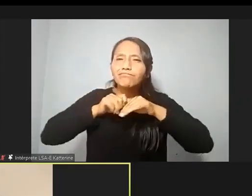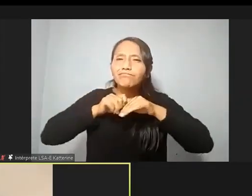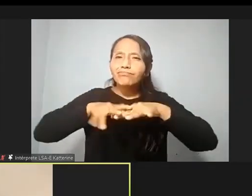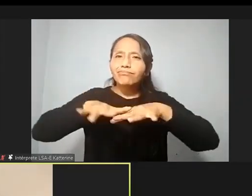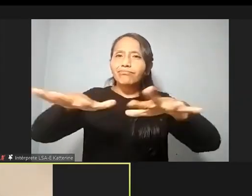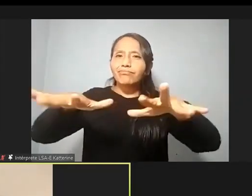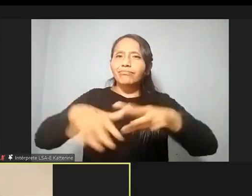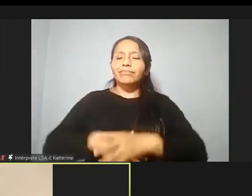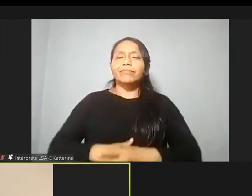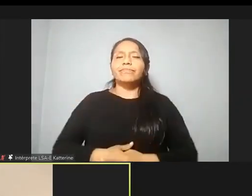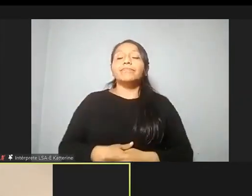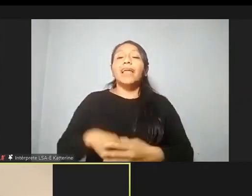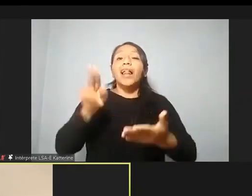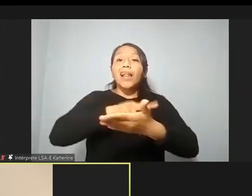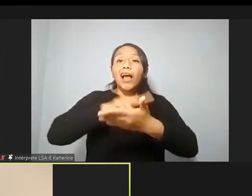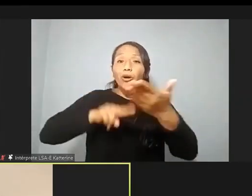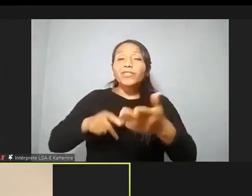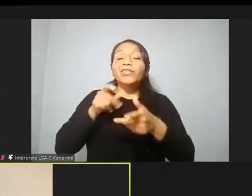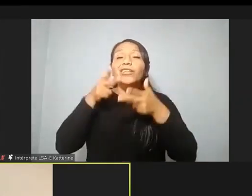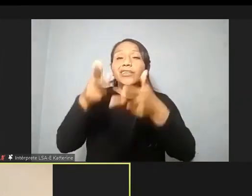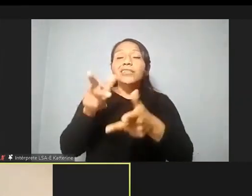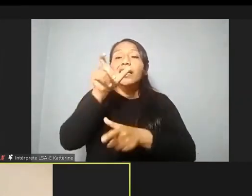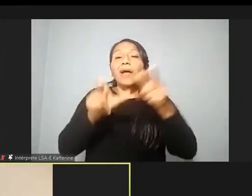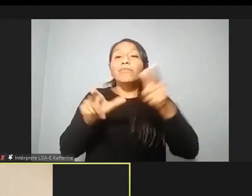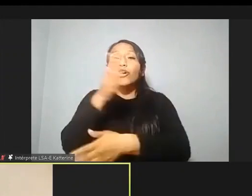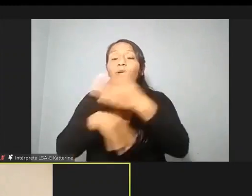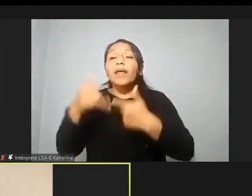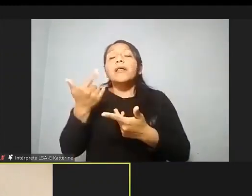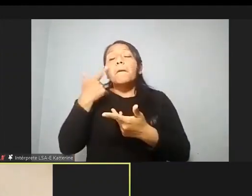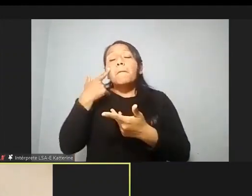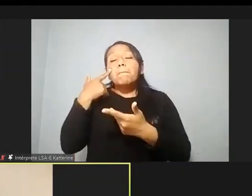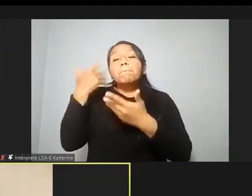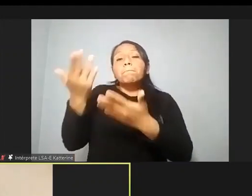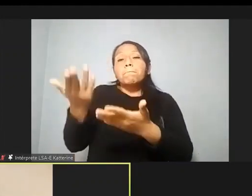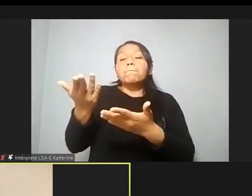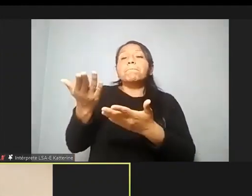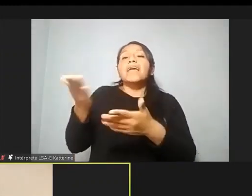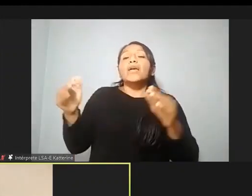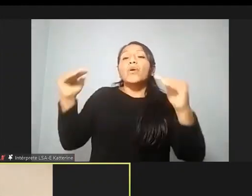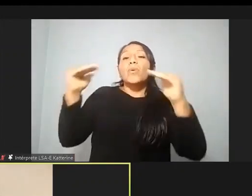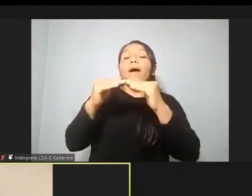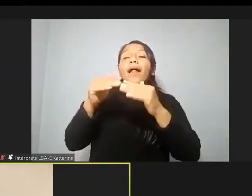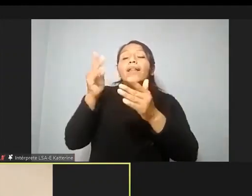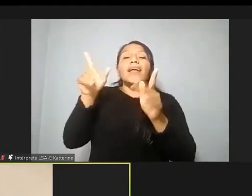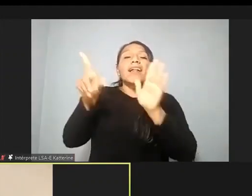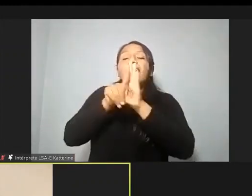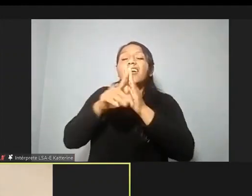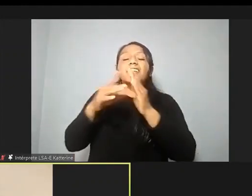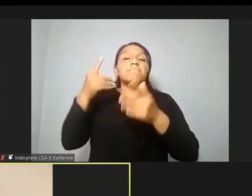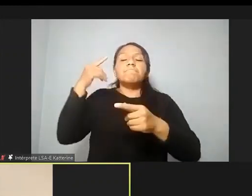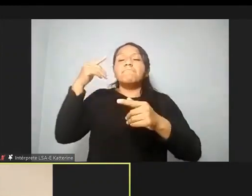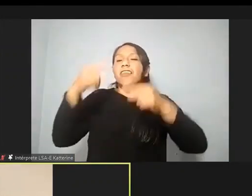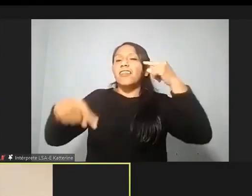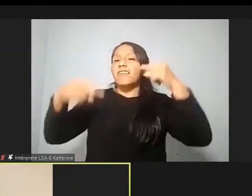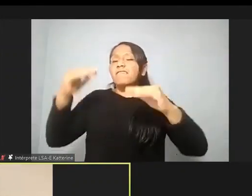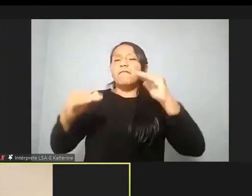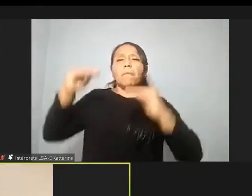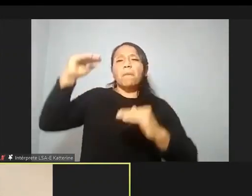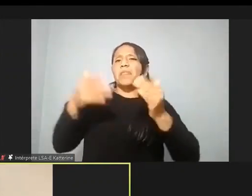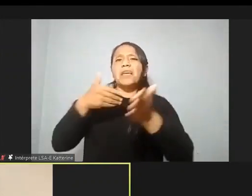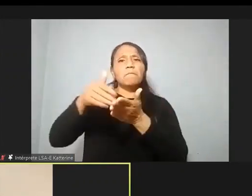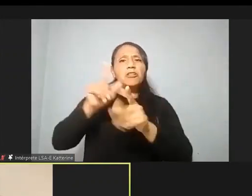La convención establece que las personas con alguna discapacidad serán consideradas iguales ante la ley, sin diferencia o discriminación